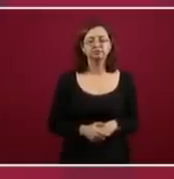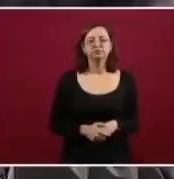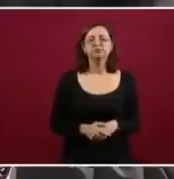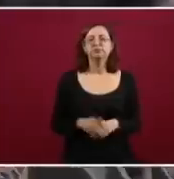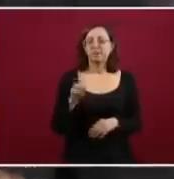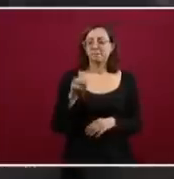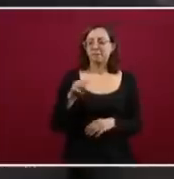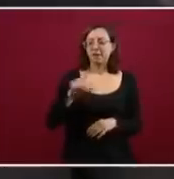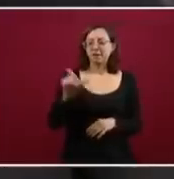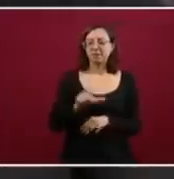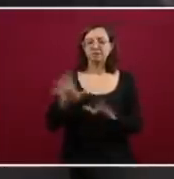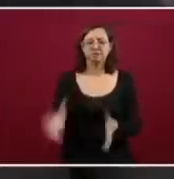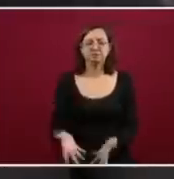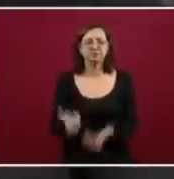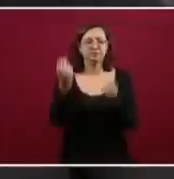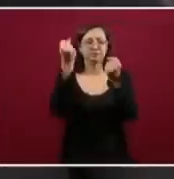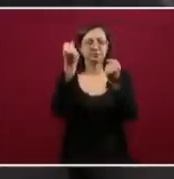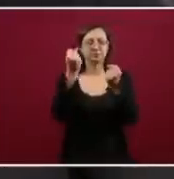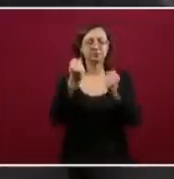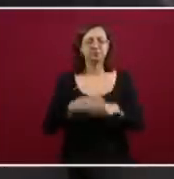el rescate de pemex